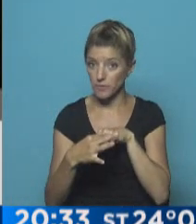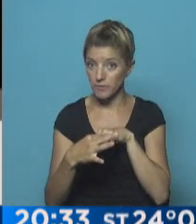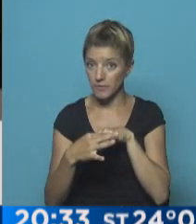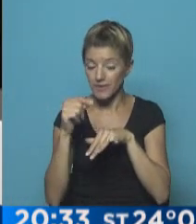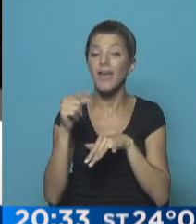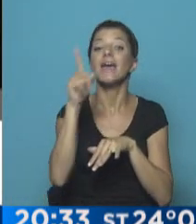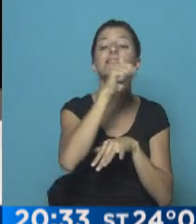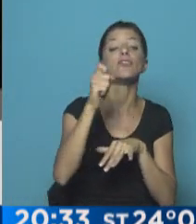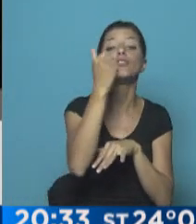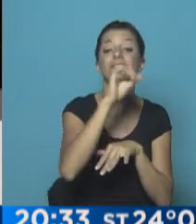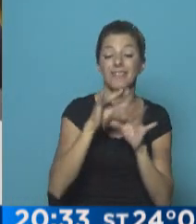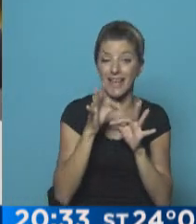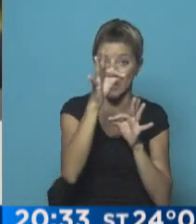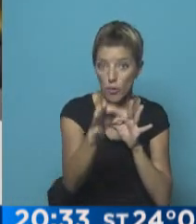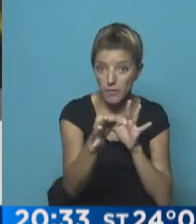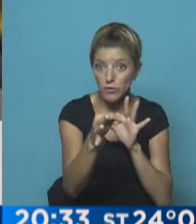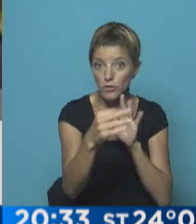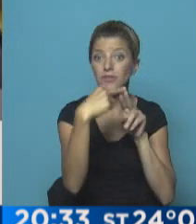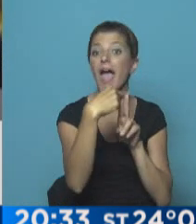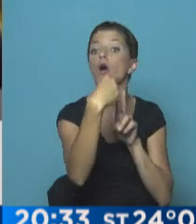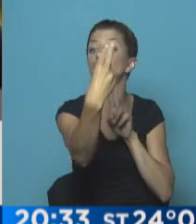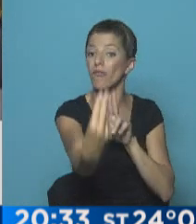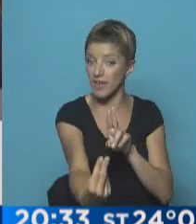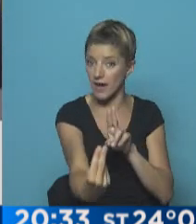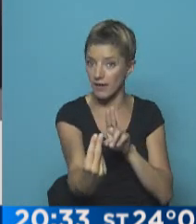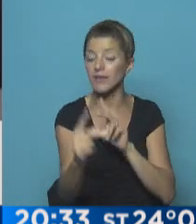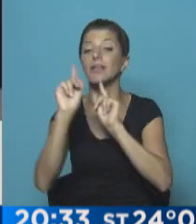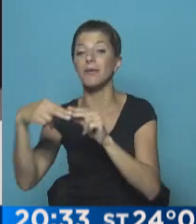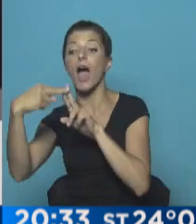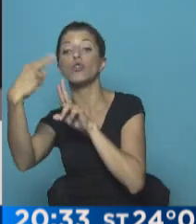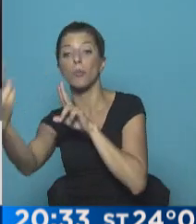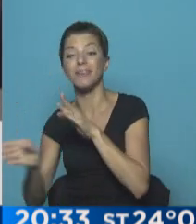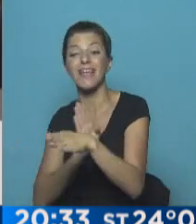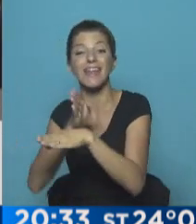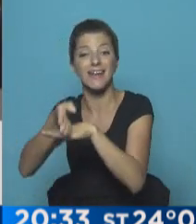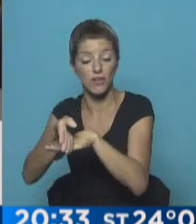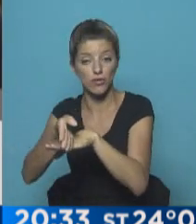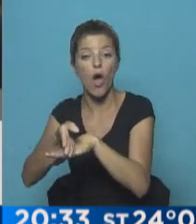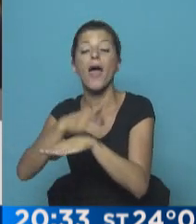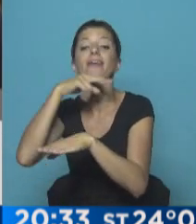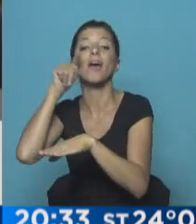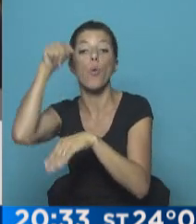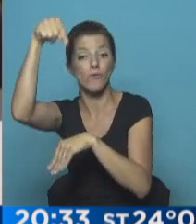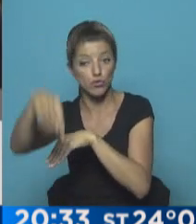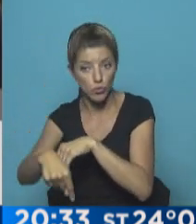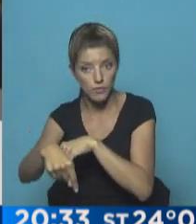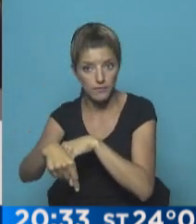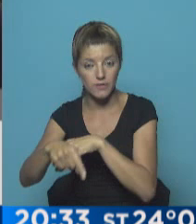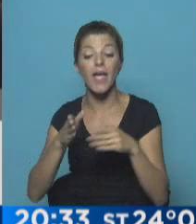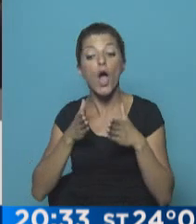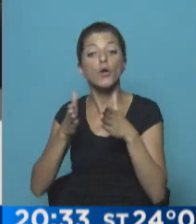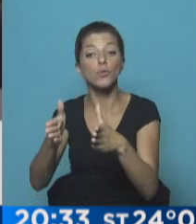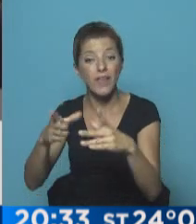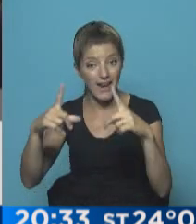esos 160 kilómetros y en autopista al ingreso sur a la ciudad de San Juan, la ruta 40. Eso